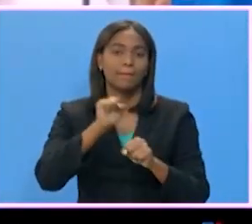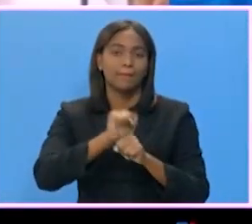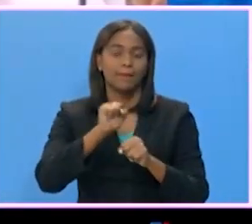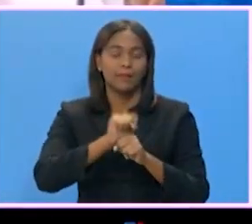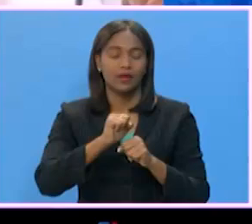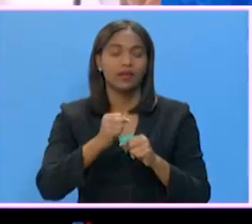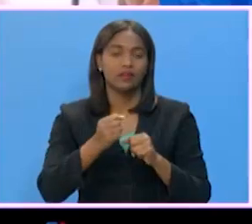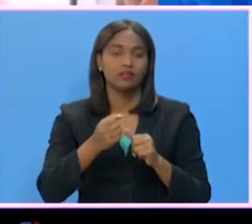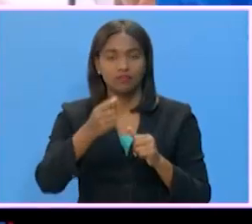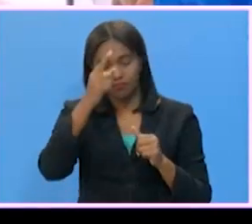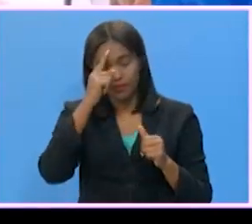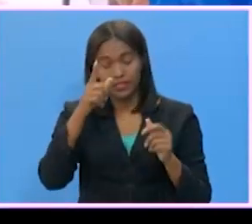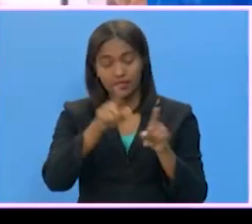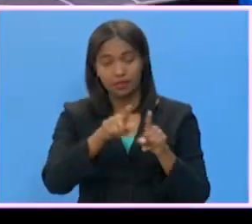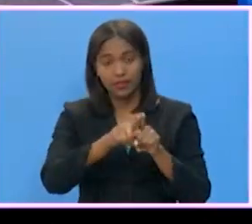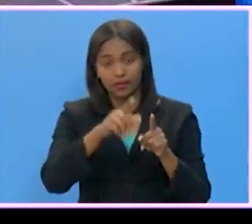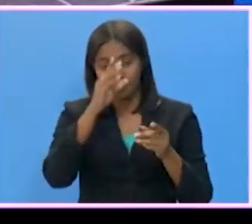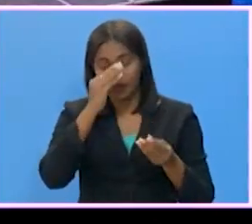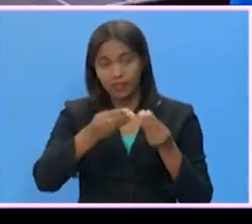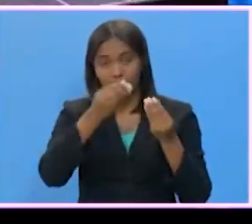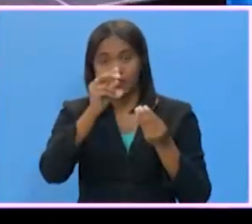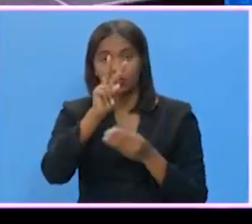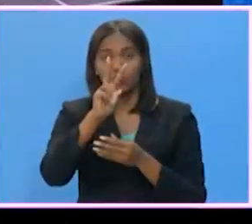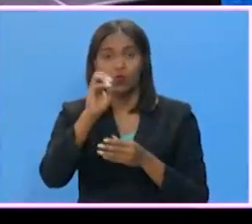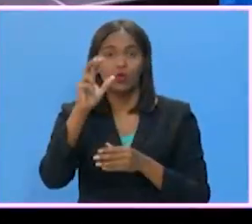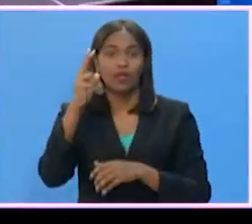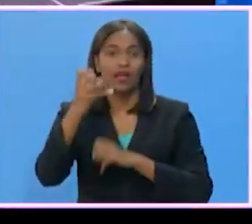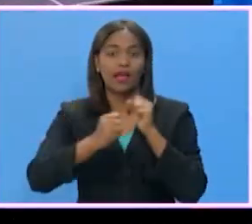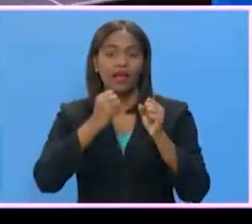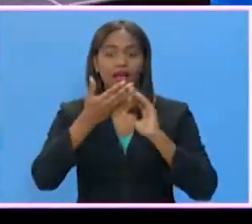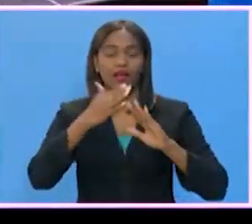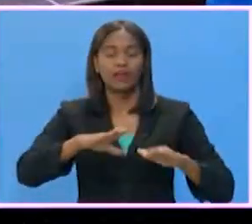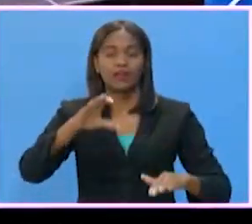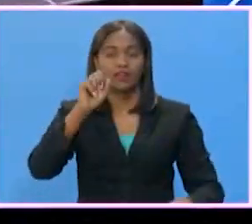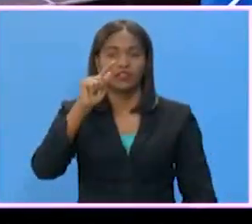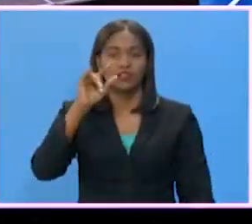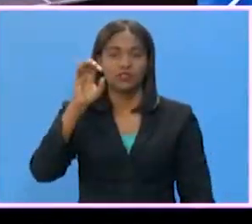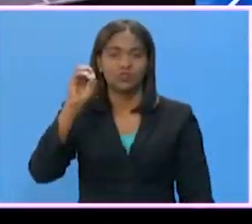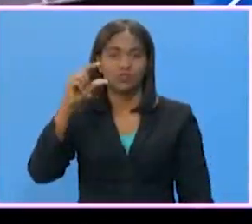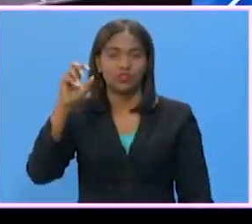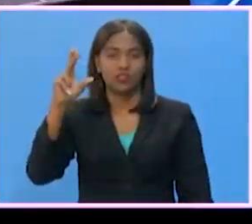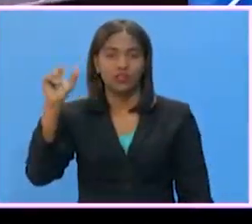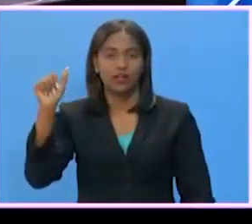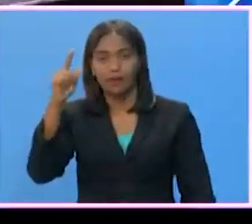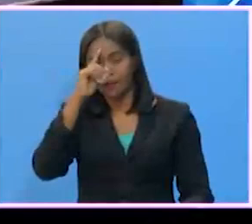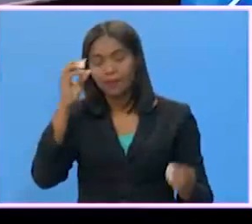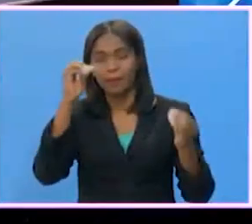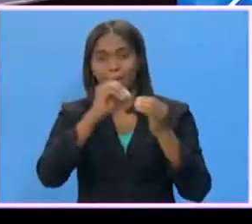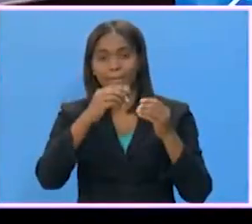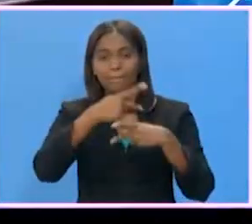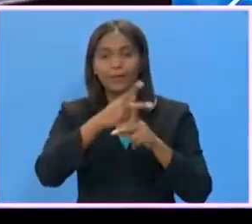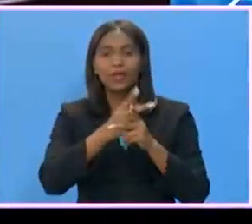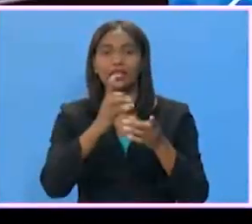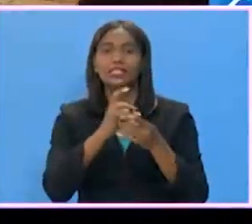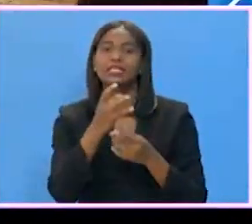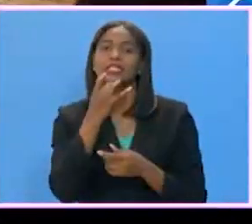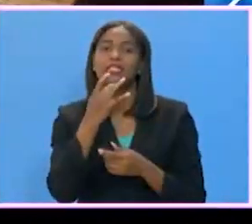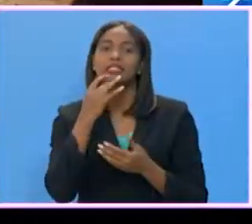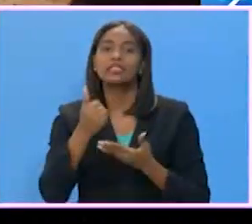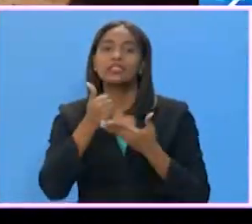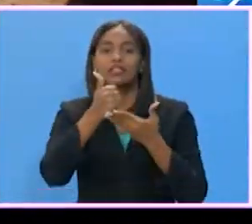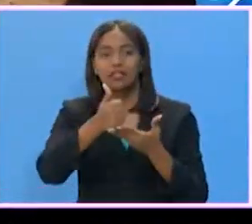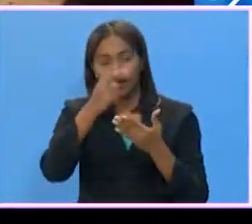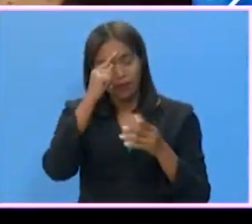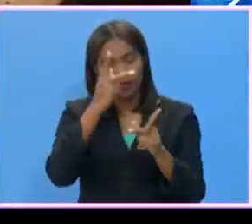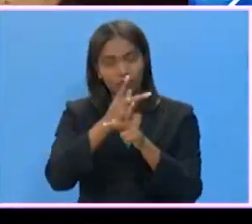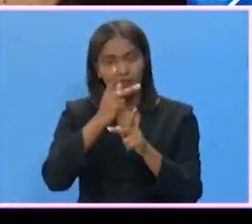e indirectos. Además, convertirá en 2 o 3 años al municipio de San Antonio de Guerra en el mayor productor de energía limpia, contribuyendo al